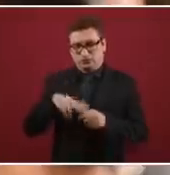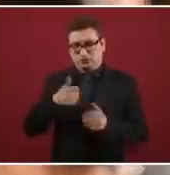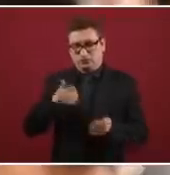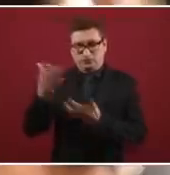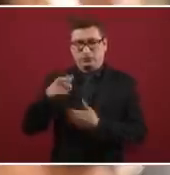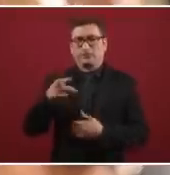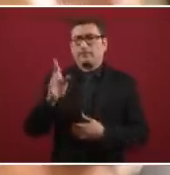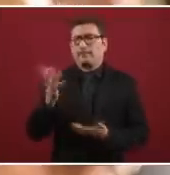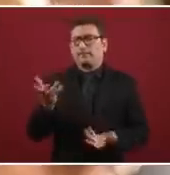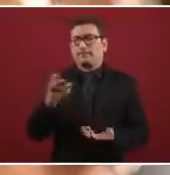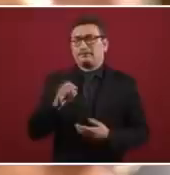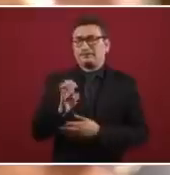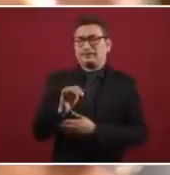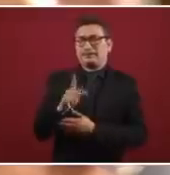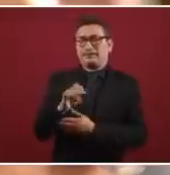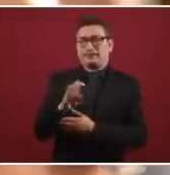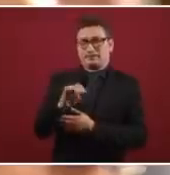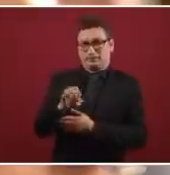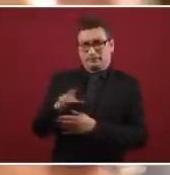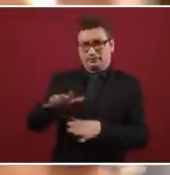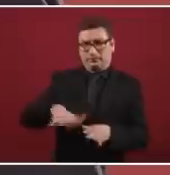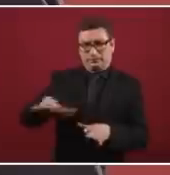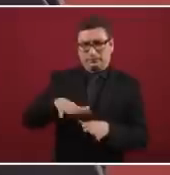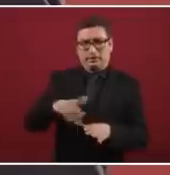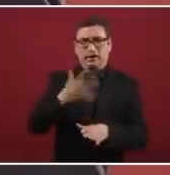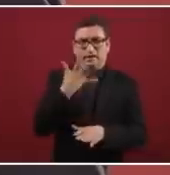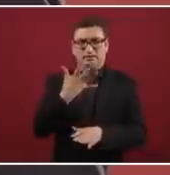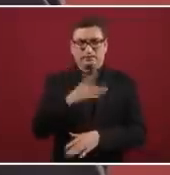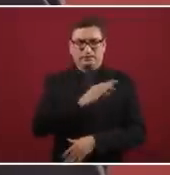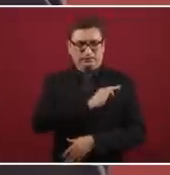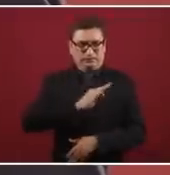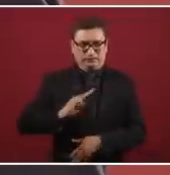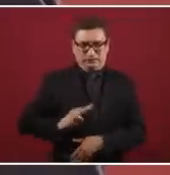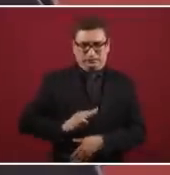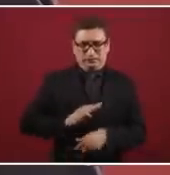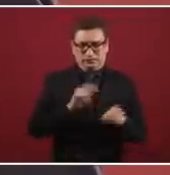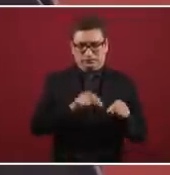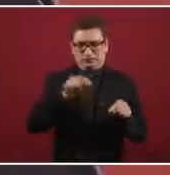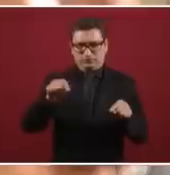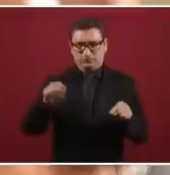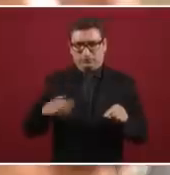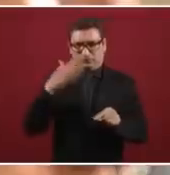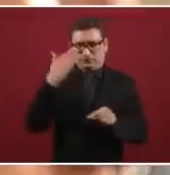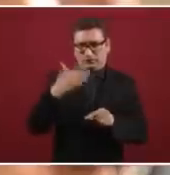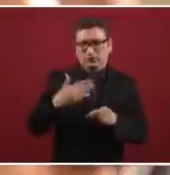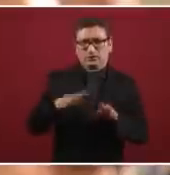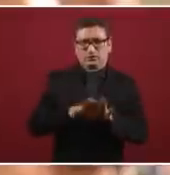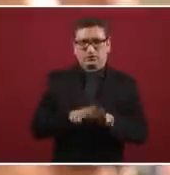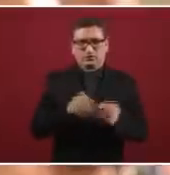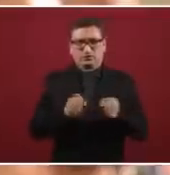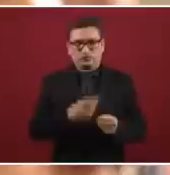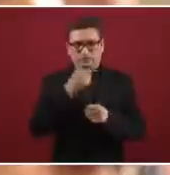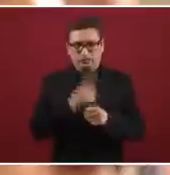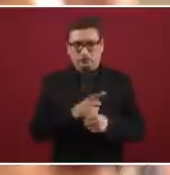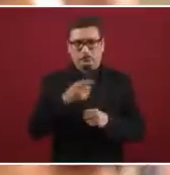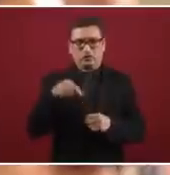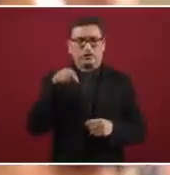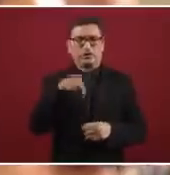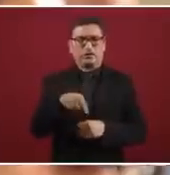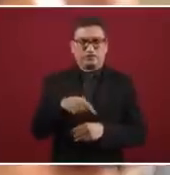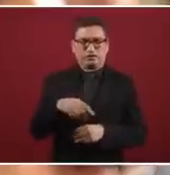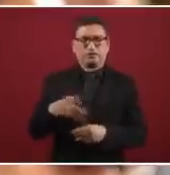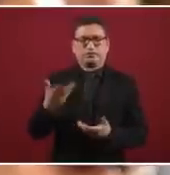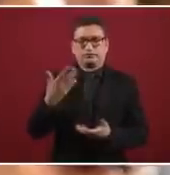Empalme forma parte de estos 5 municipios en donde a través de la estrategia de seguridad se colocó